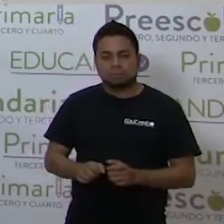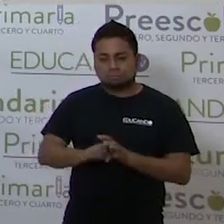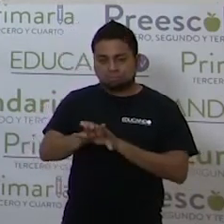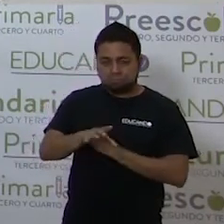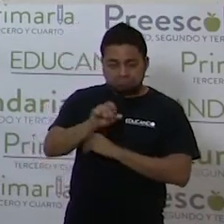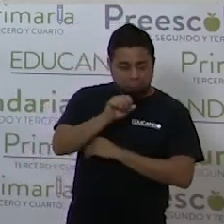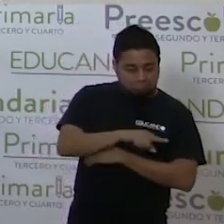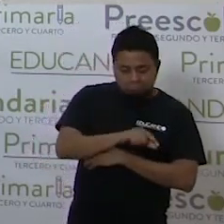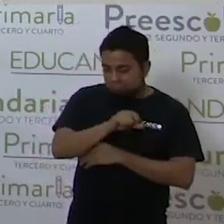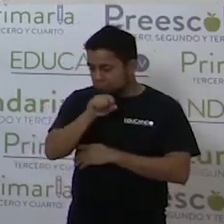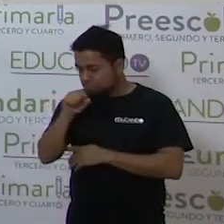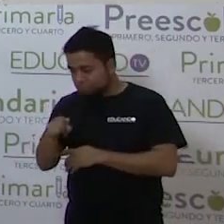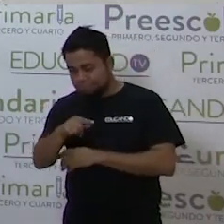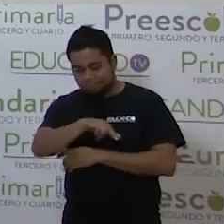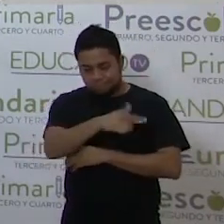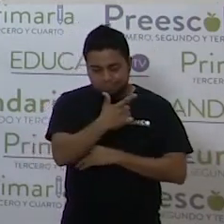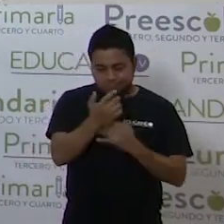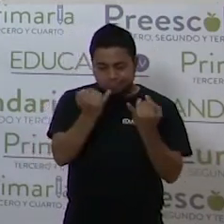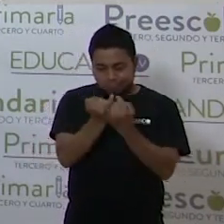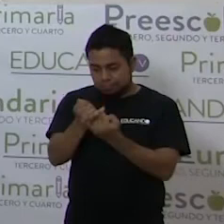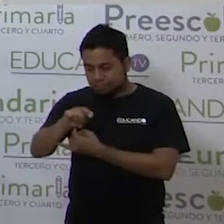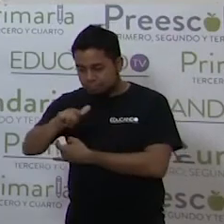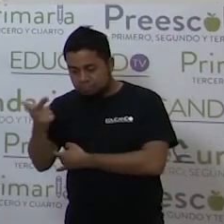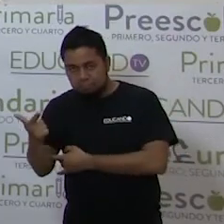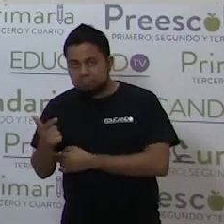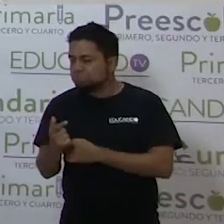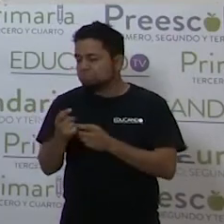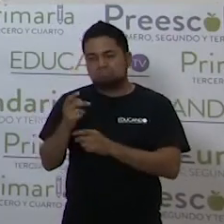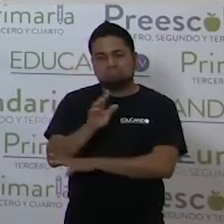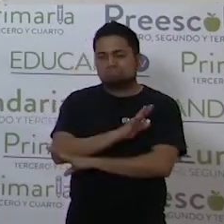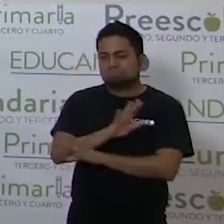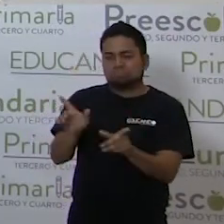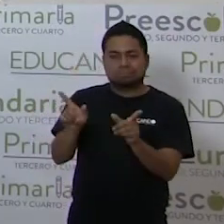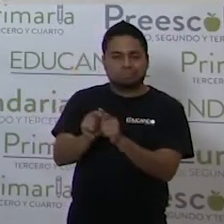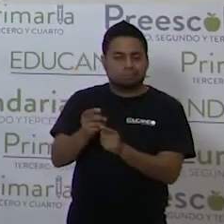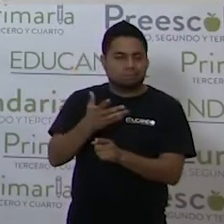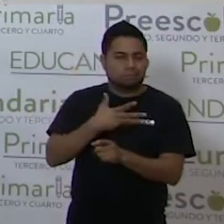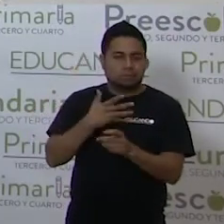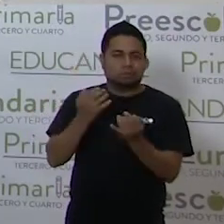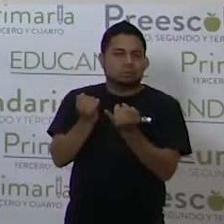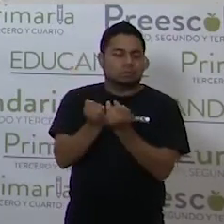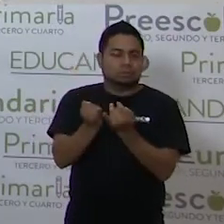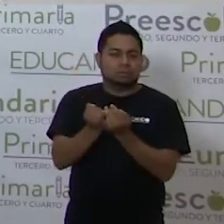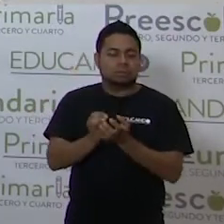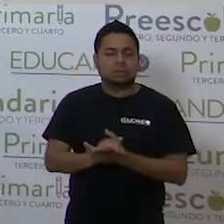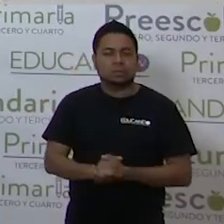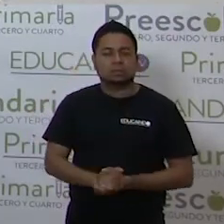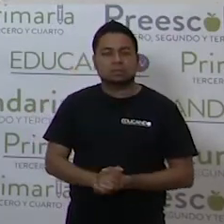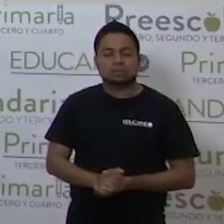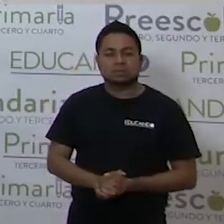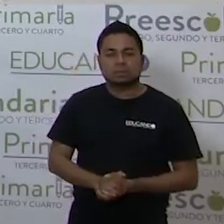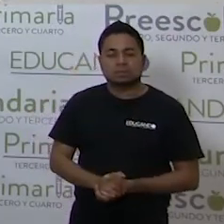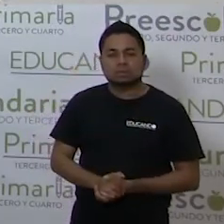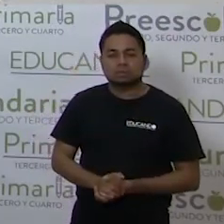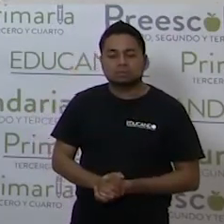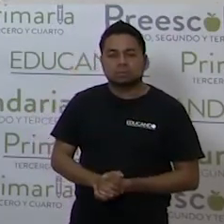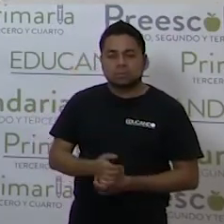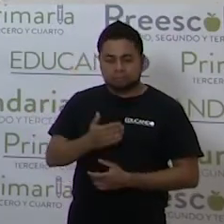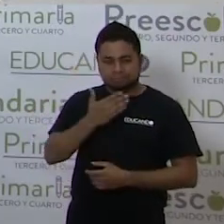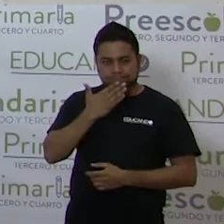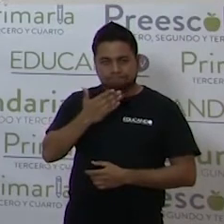lo mismo de los dos lados con el mismo signo cumplimos la igualdad bueno vamos a ver otro